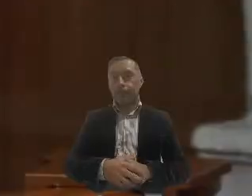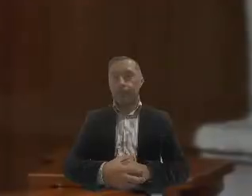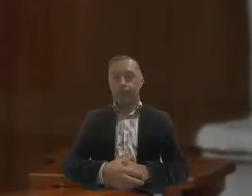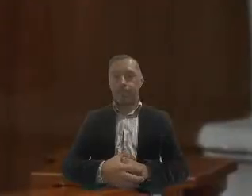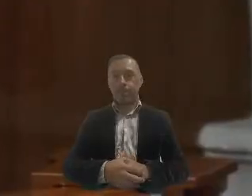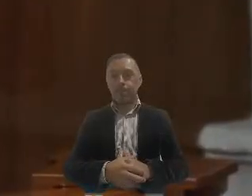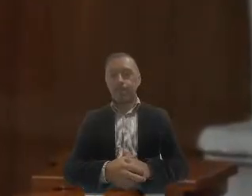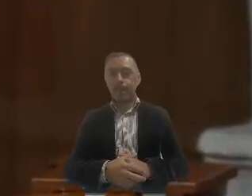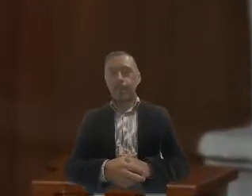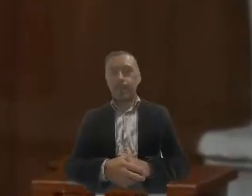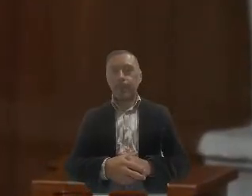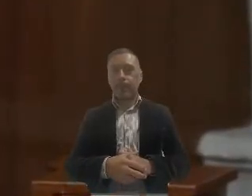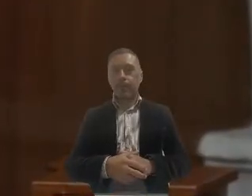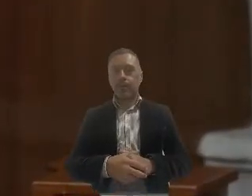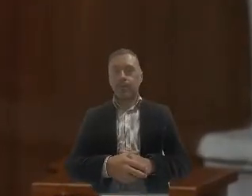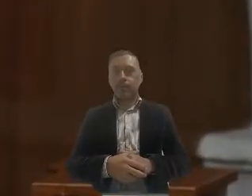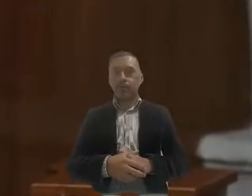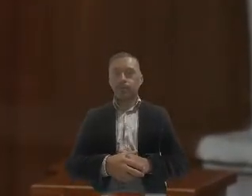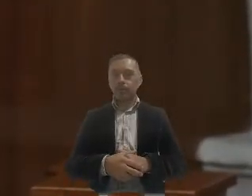Nombre.